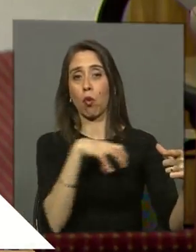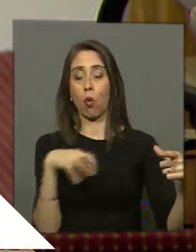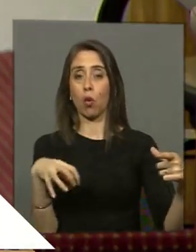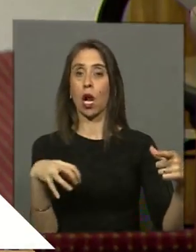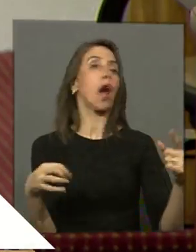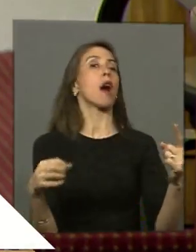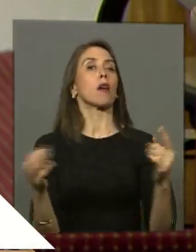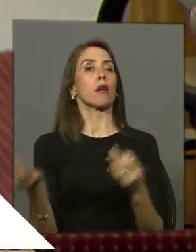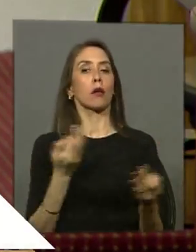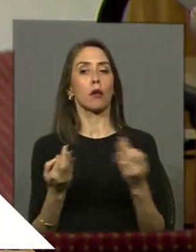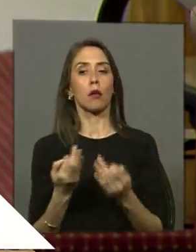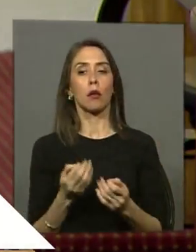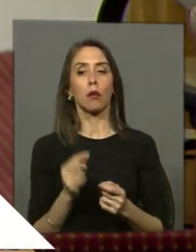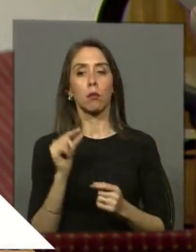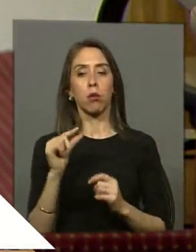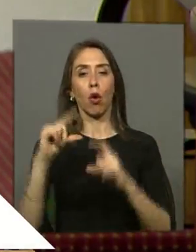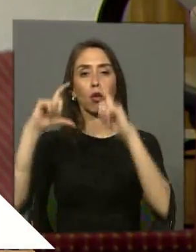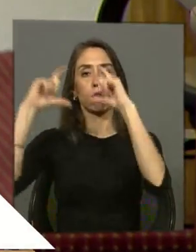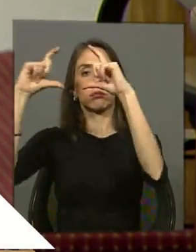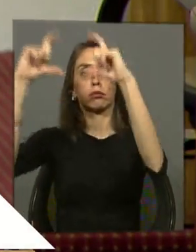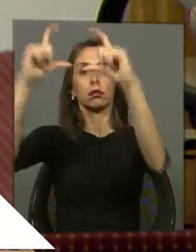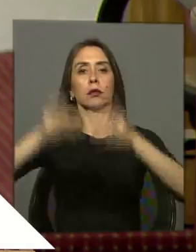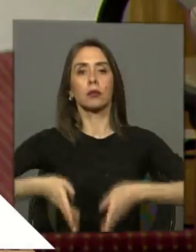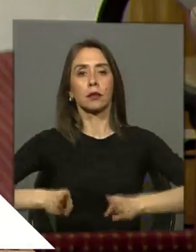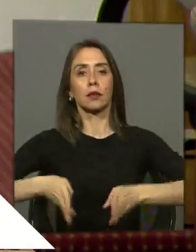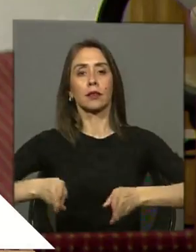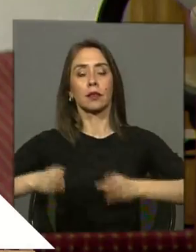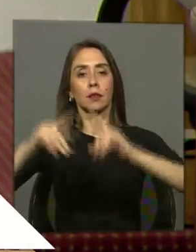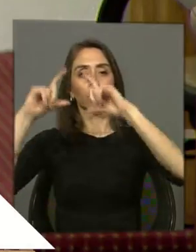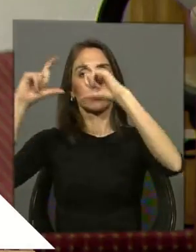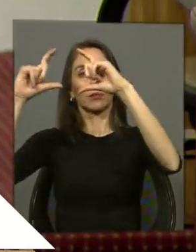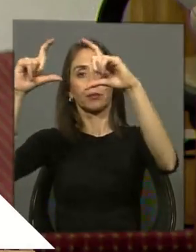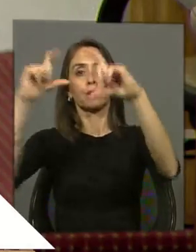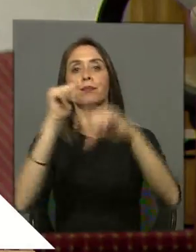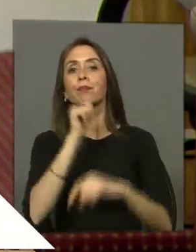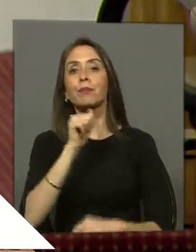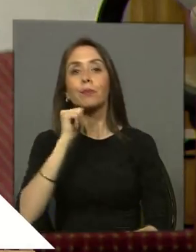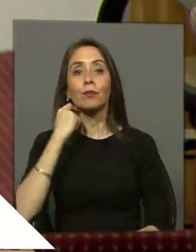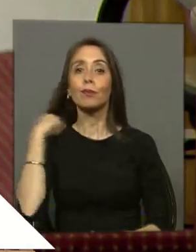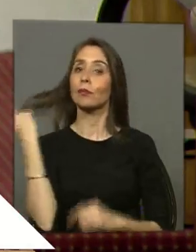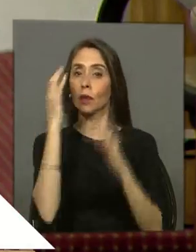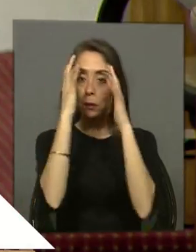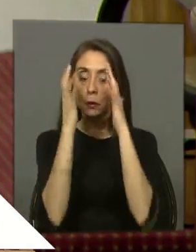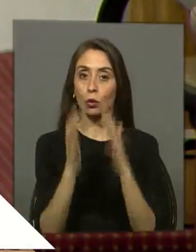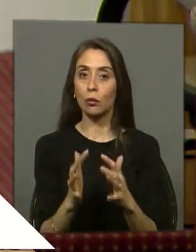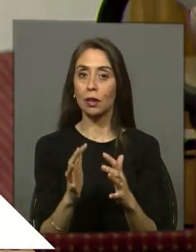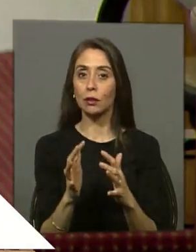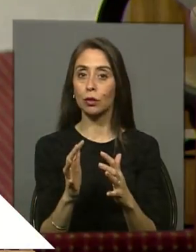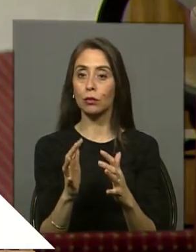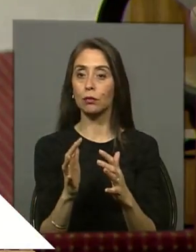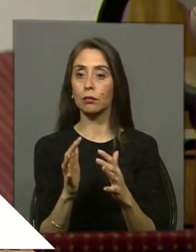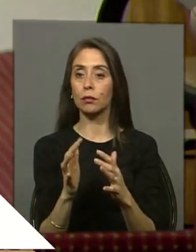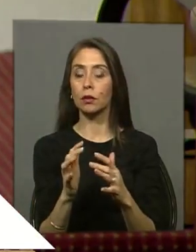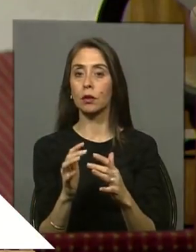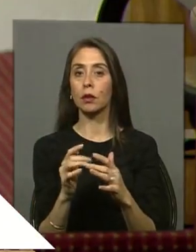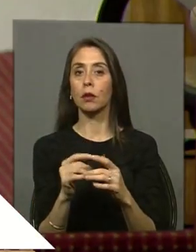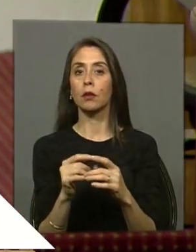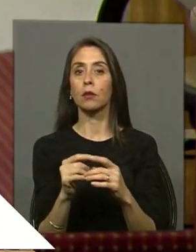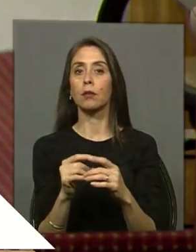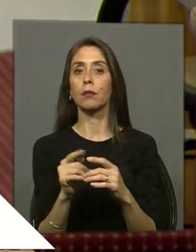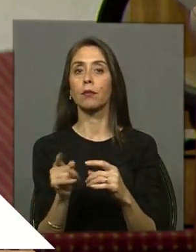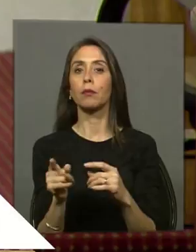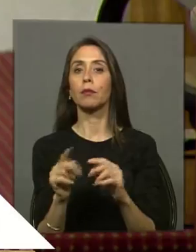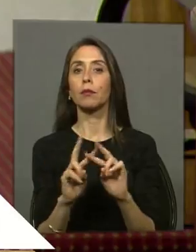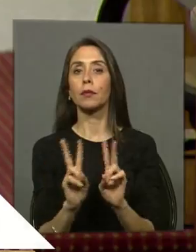la escasez de señalética y particularmente la falta de preocupación que existe en algunas de ellas relacionado